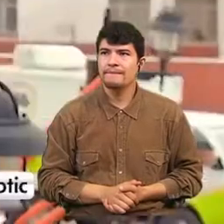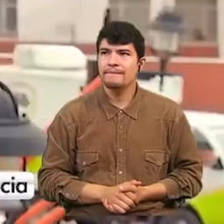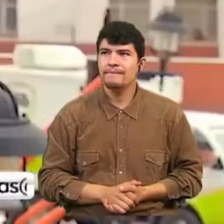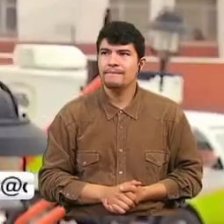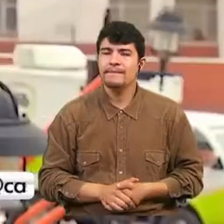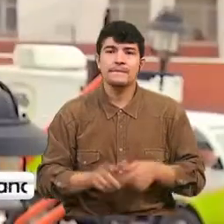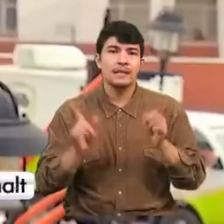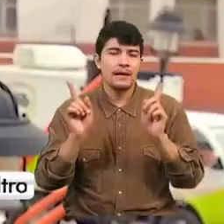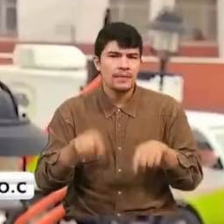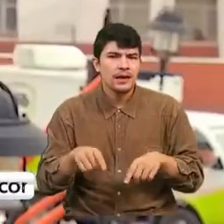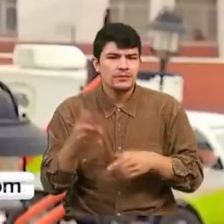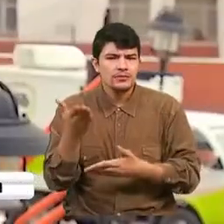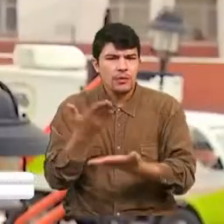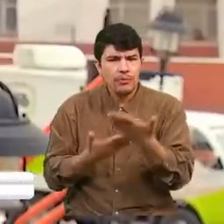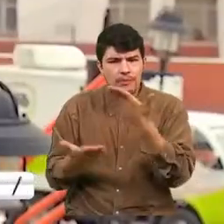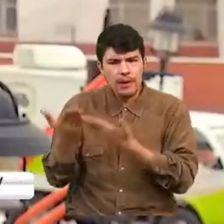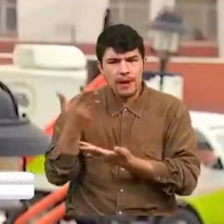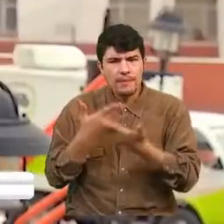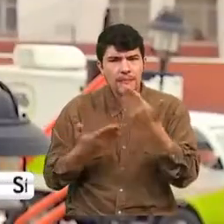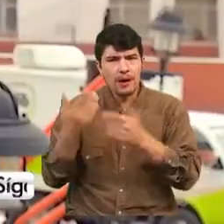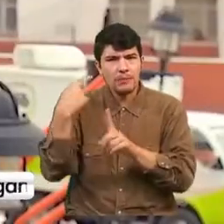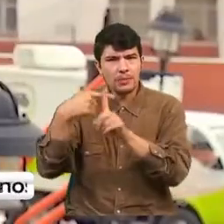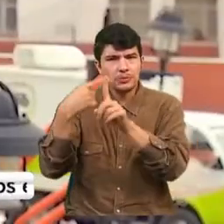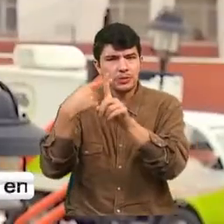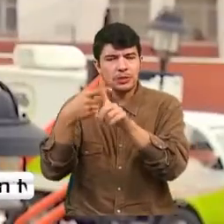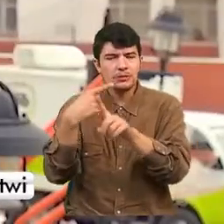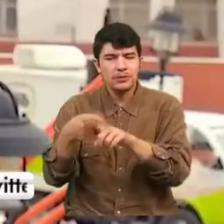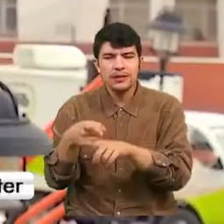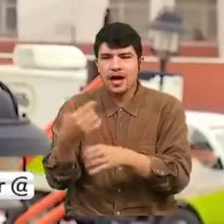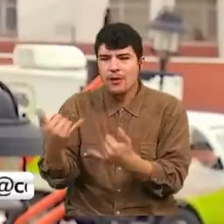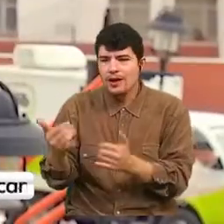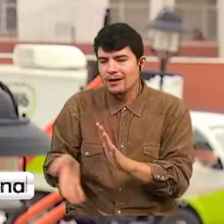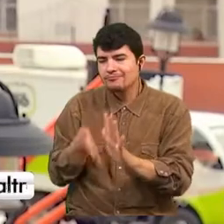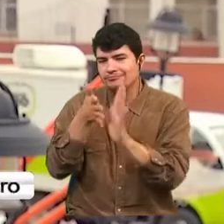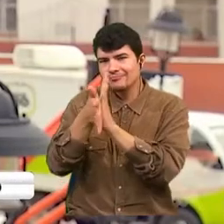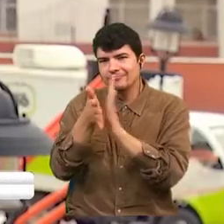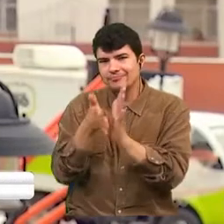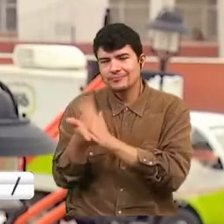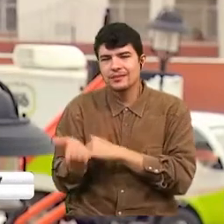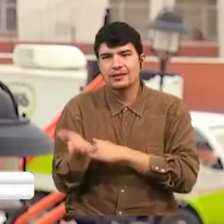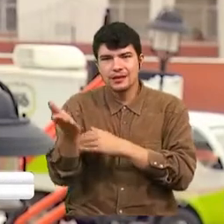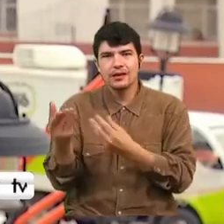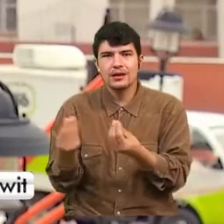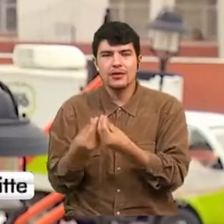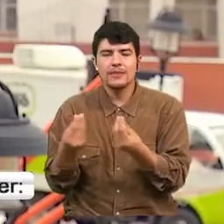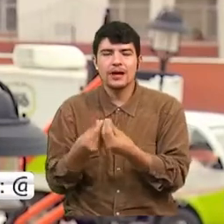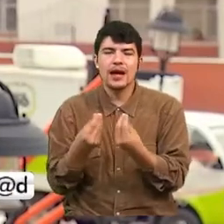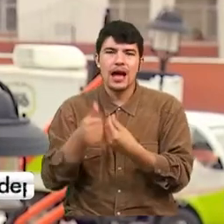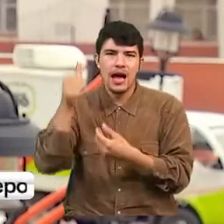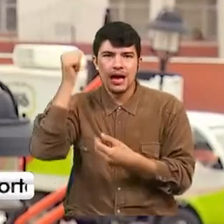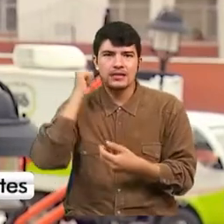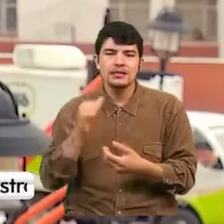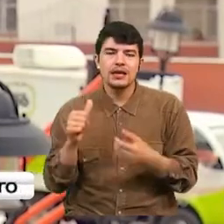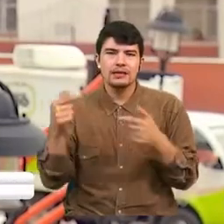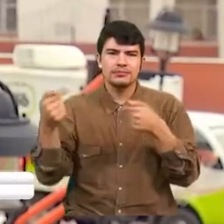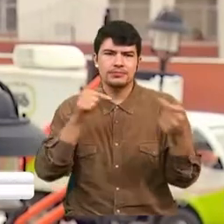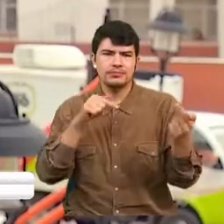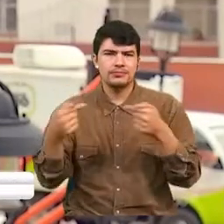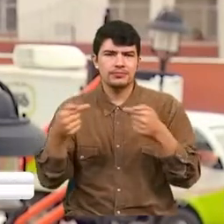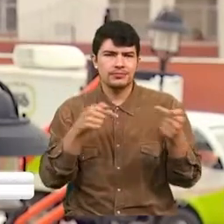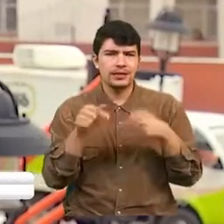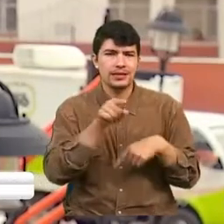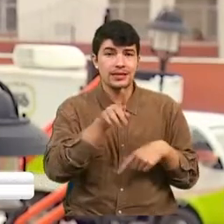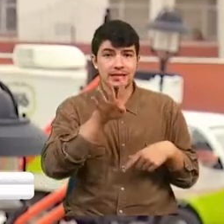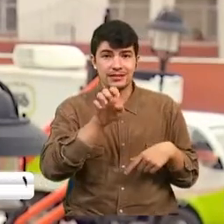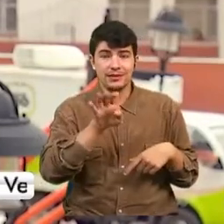se hizo un balance positivo por parte de las autoridades de policía, y este es el informe que han preparado nuestros compañeros sobre el conversatorio del gobernador de Santander y los 19